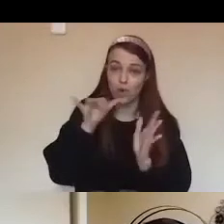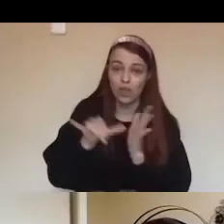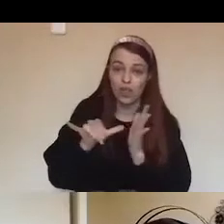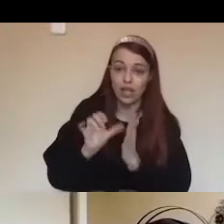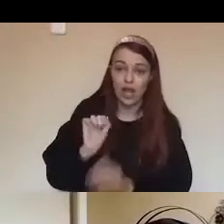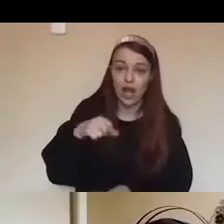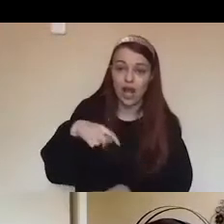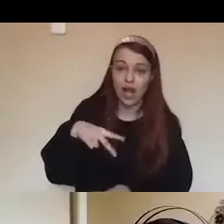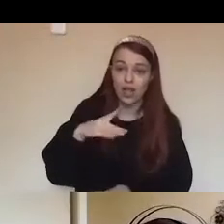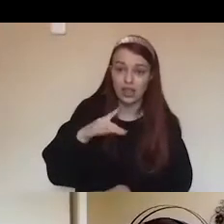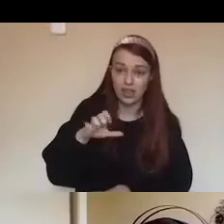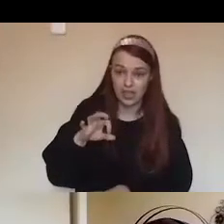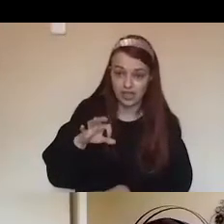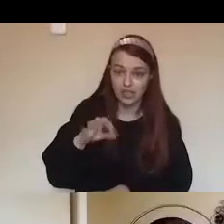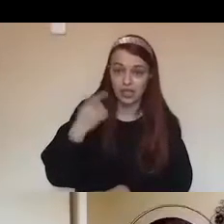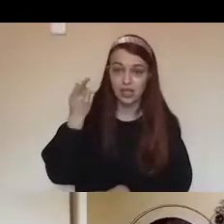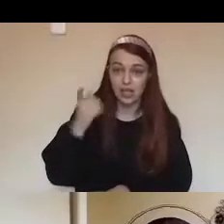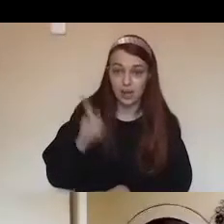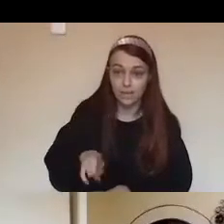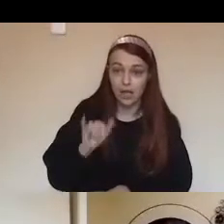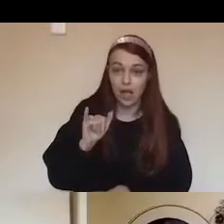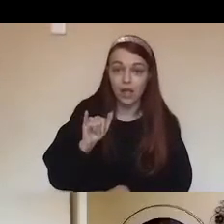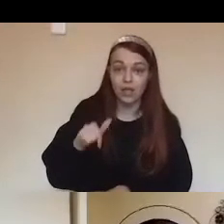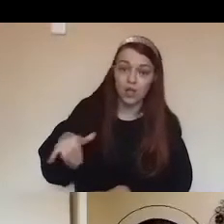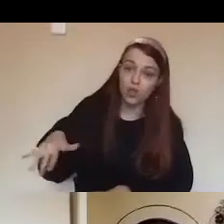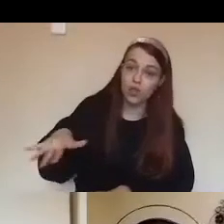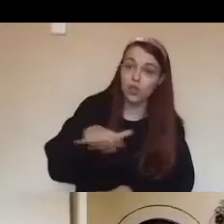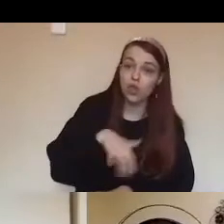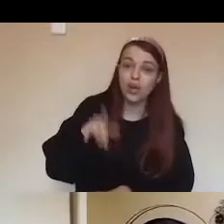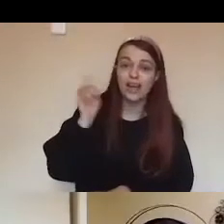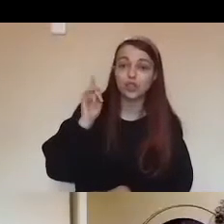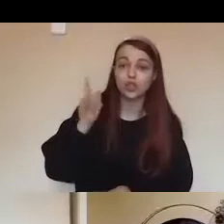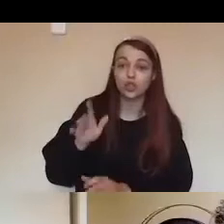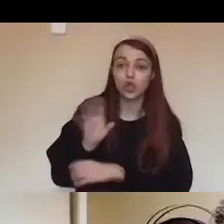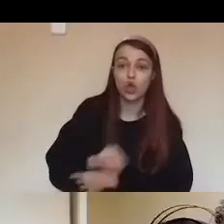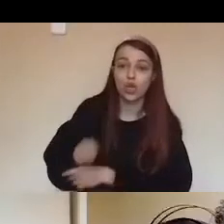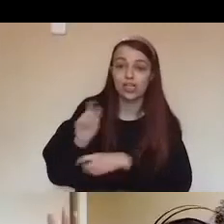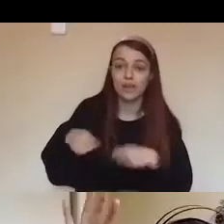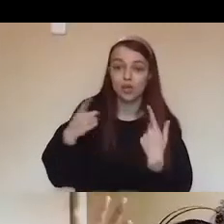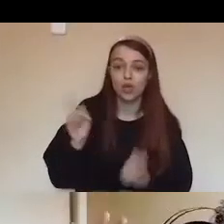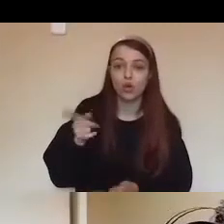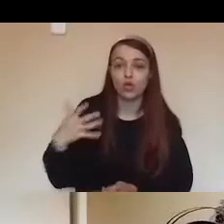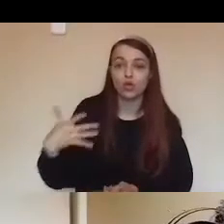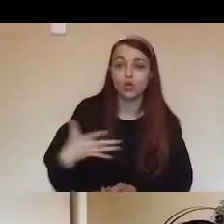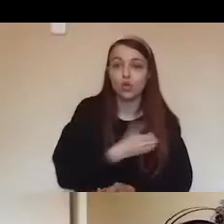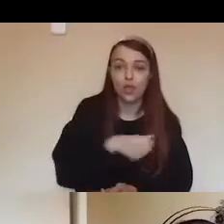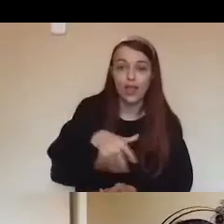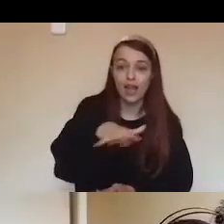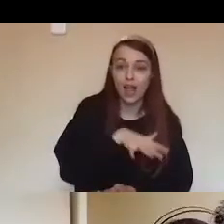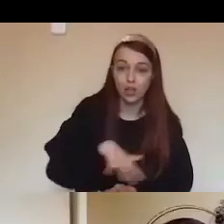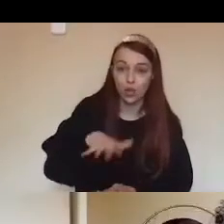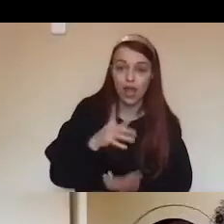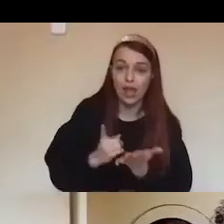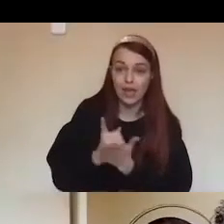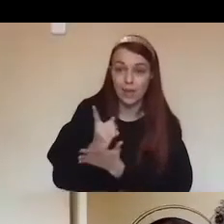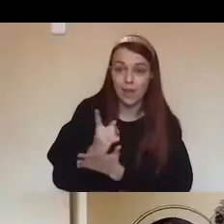También recoge esta zona, no solo la reserva, sino que toda la localidad. En el mapa ahí